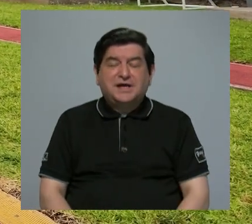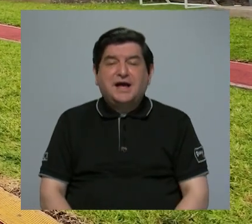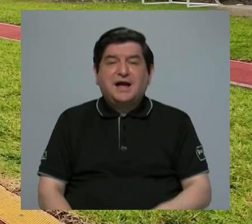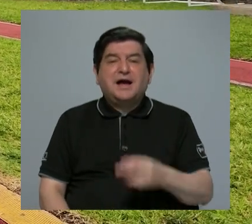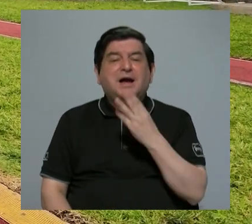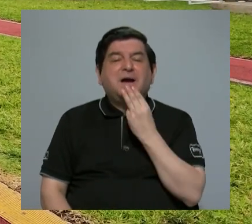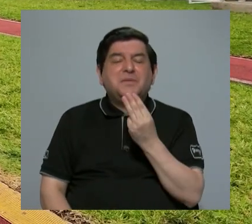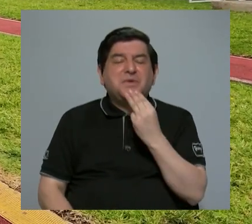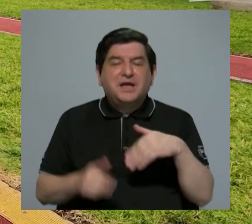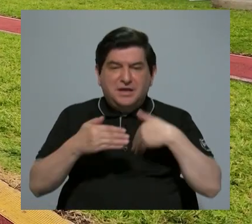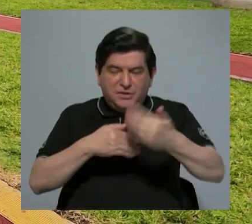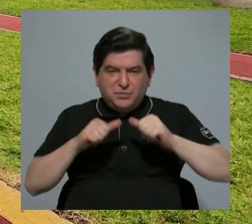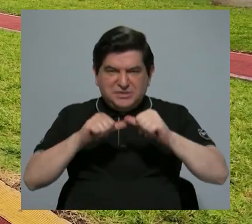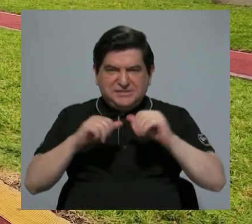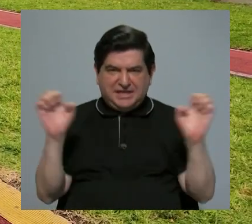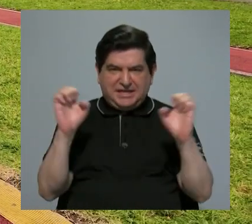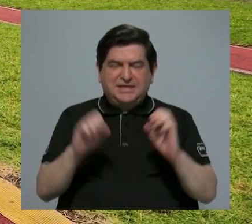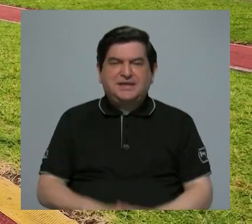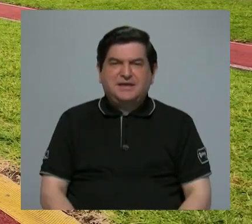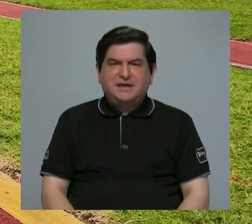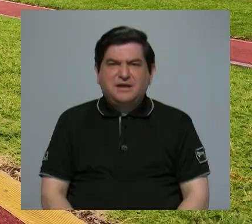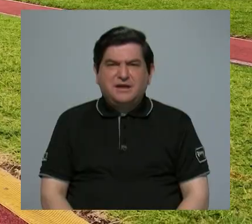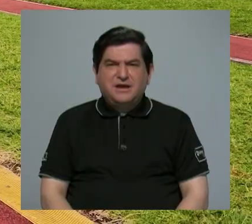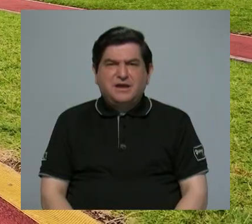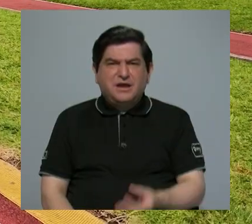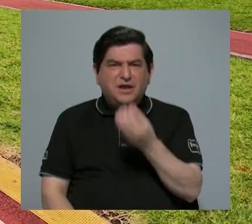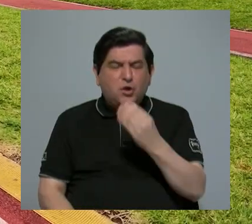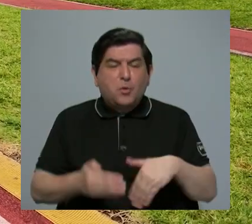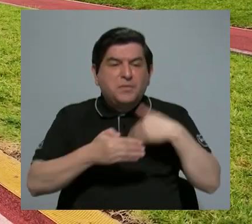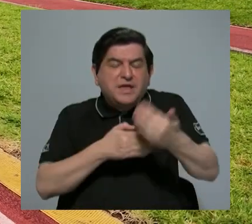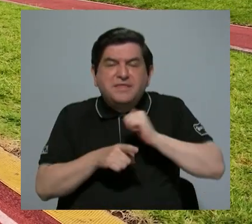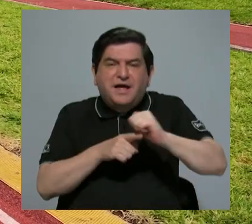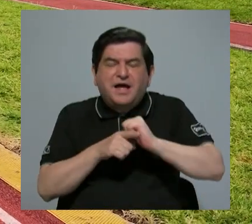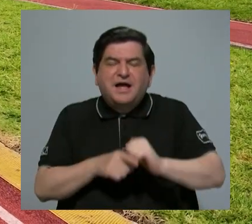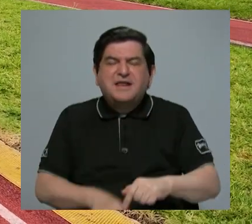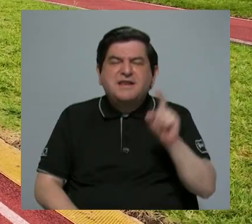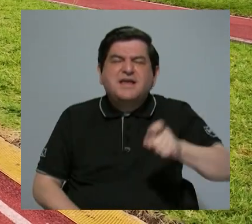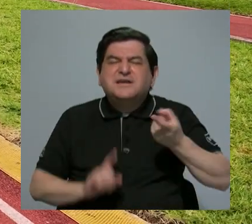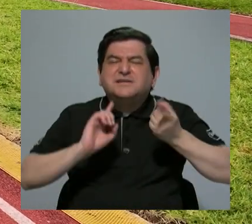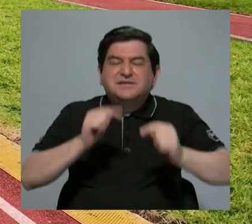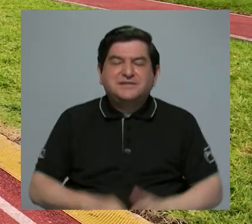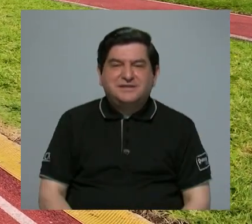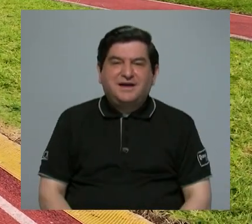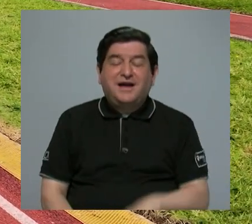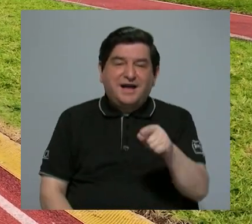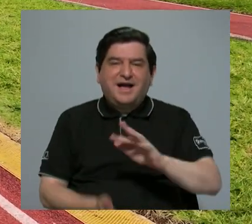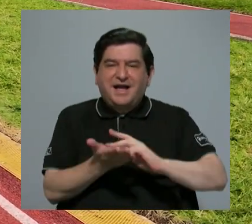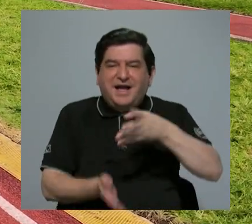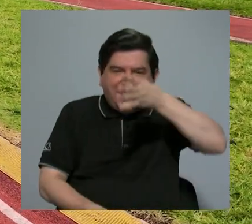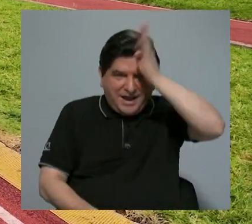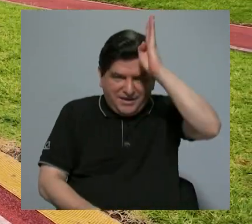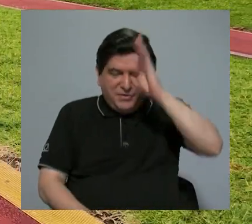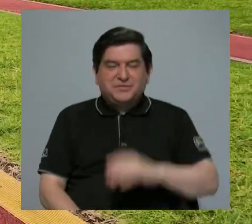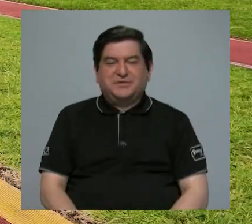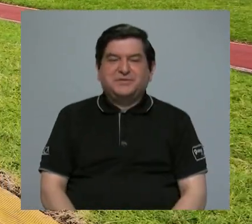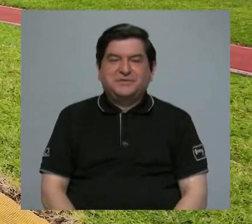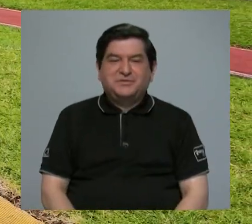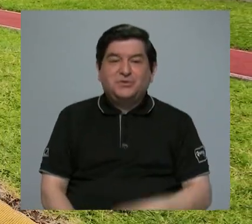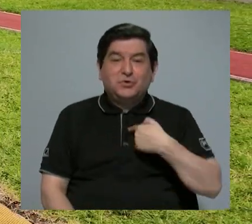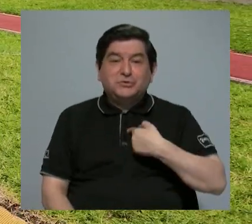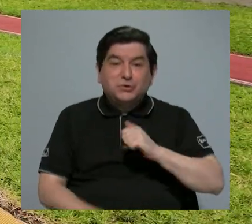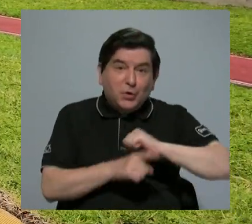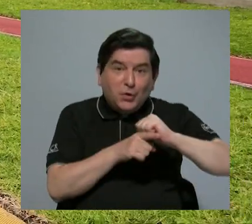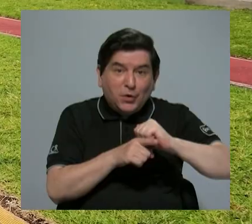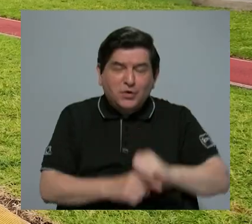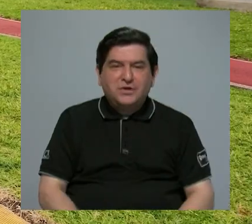poquito de miel de abeja y seguimos con energía. ¿Y qué comida no le puede faltar después de entrenar? Después el gallo pinto. ¿En serio? Sí, no, yo